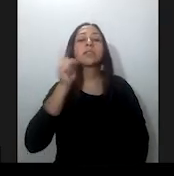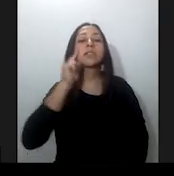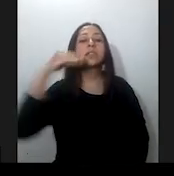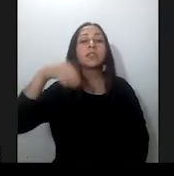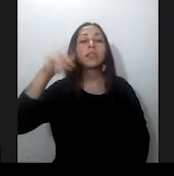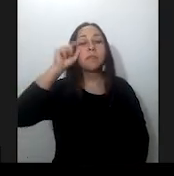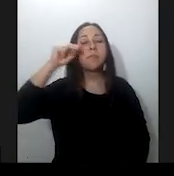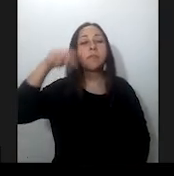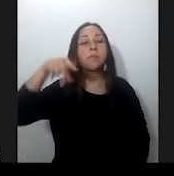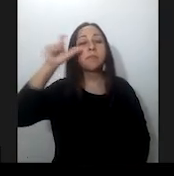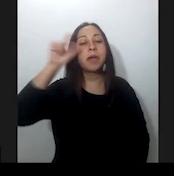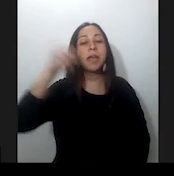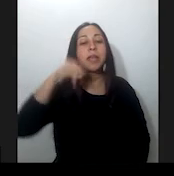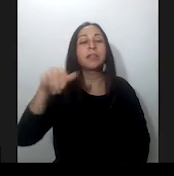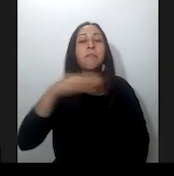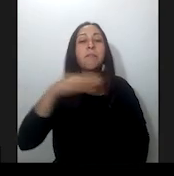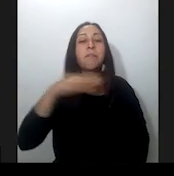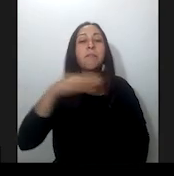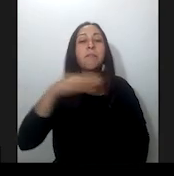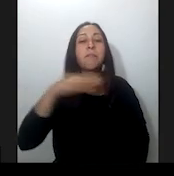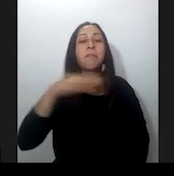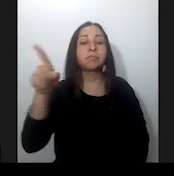Jiménez, que es de México.